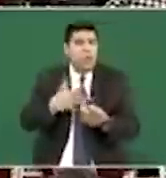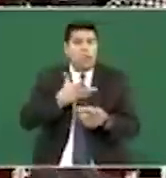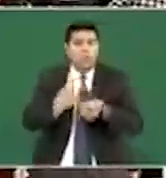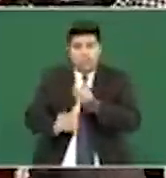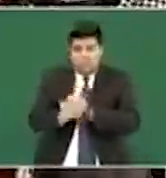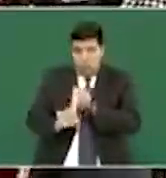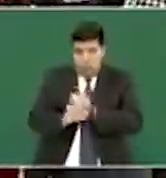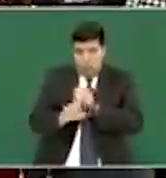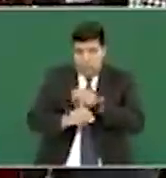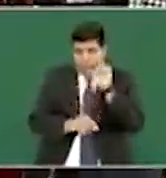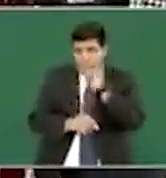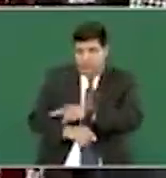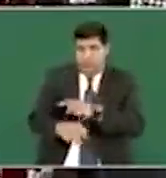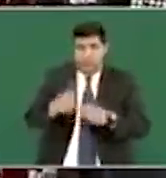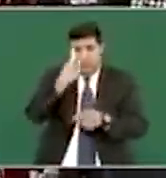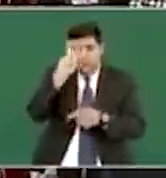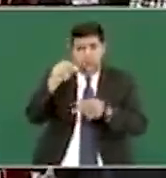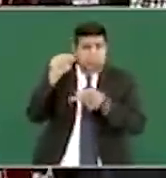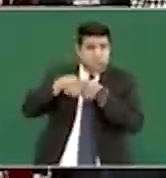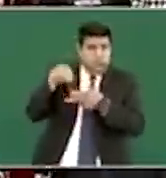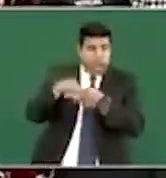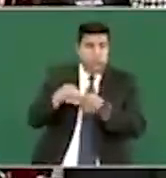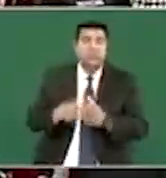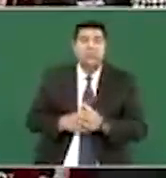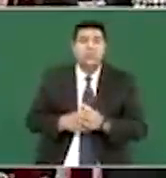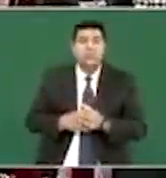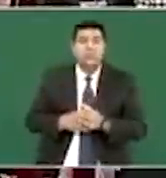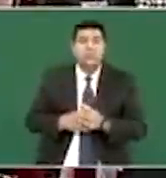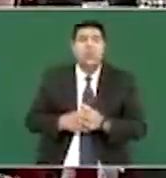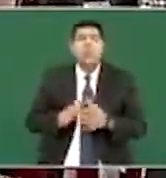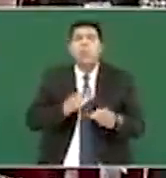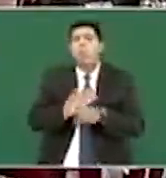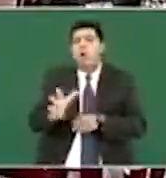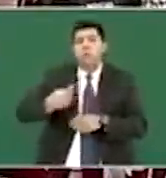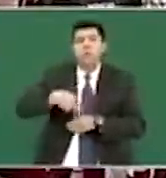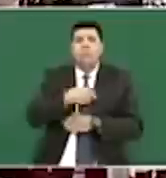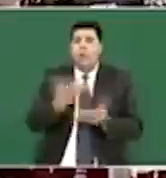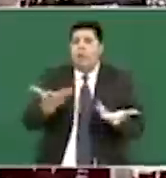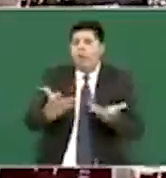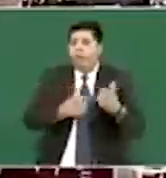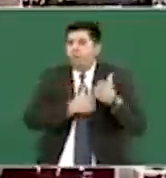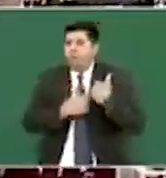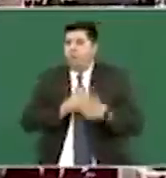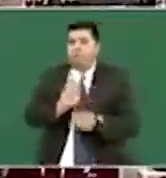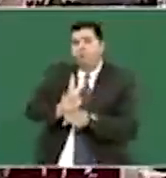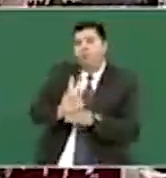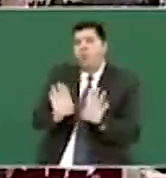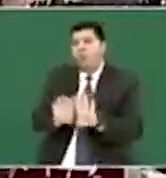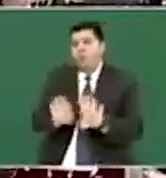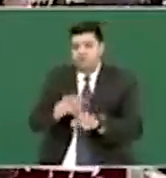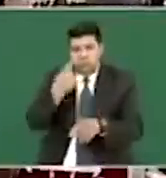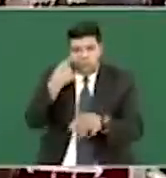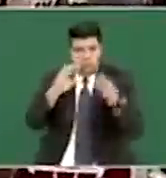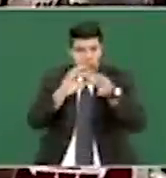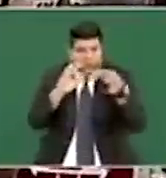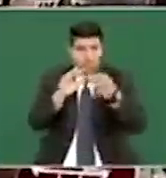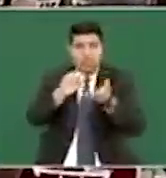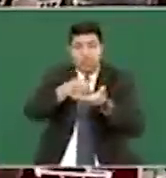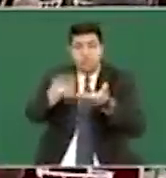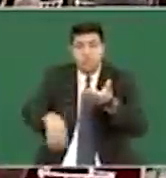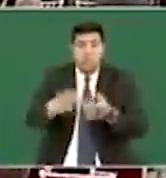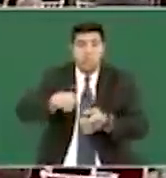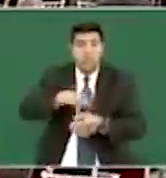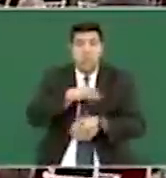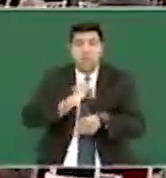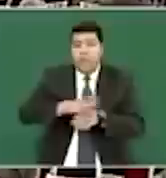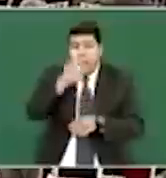presentan estos delitos, la estrategia que se ha implementado es